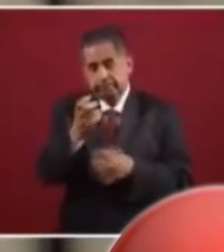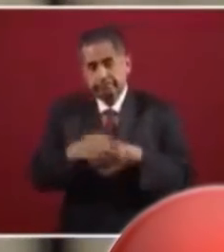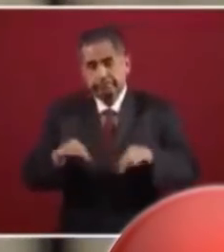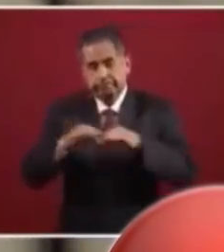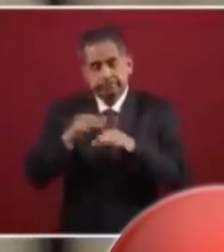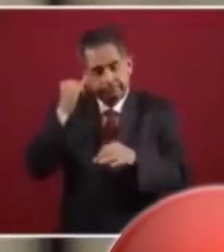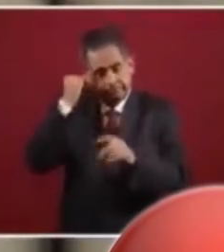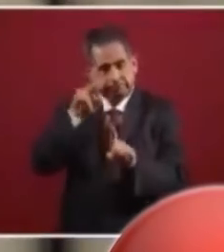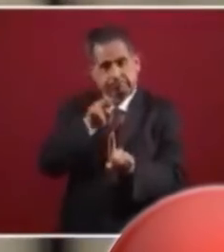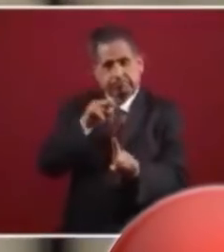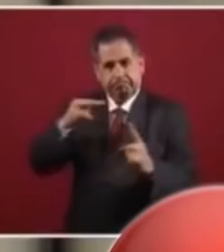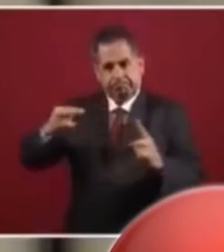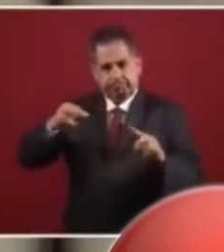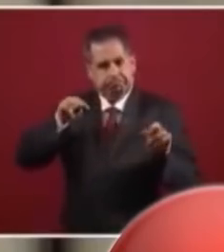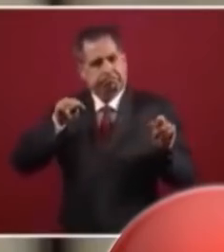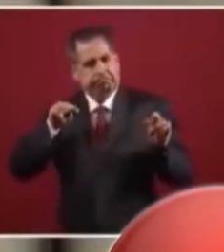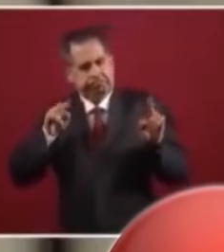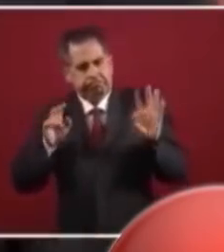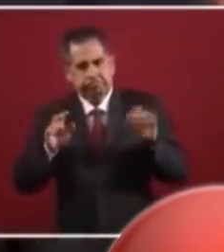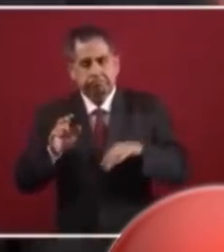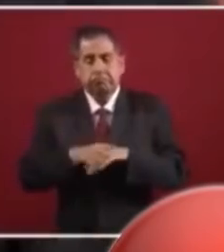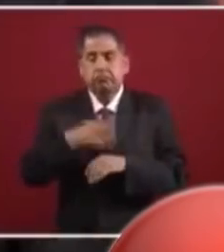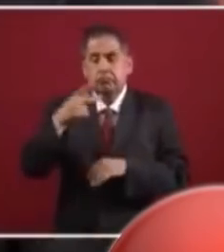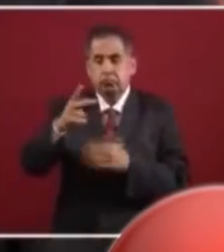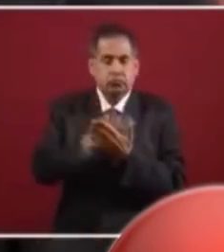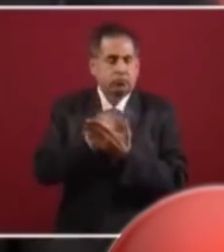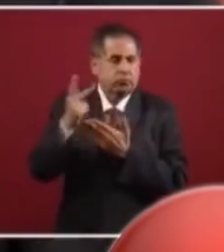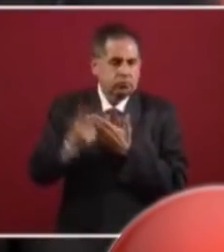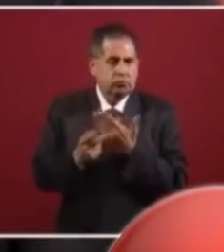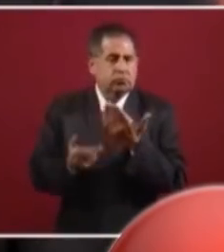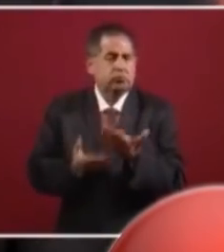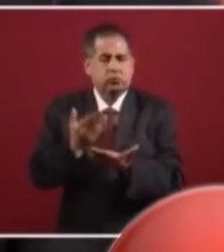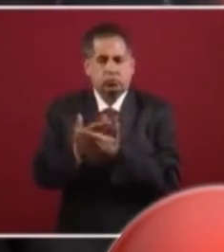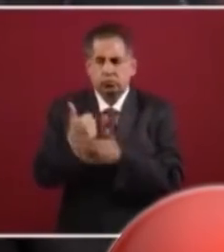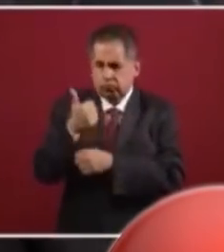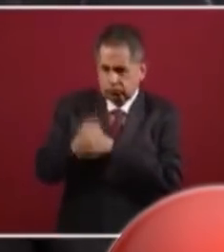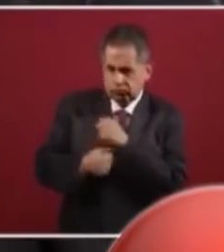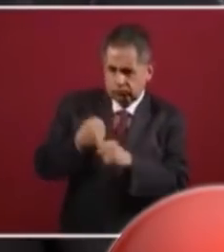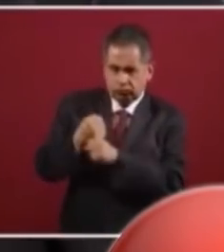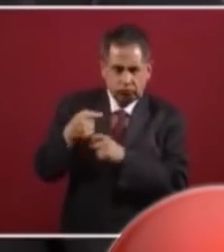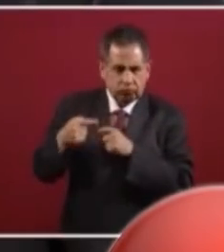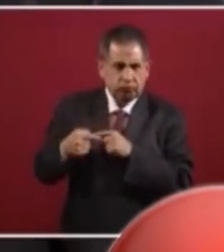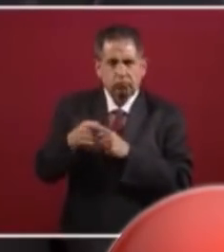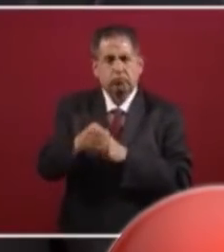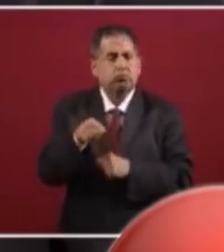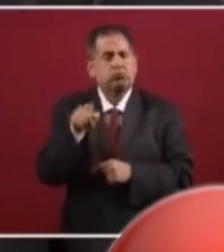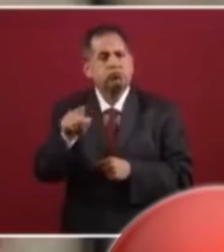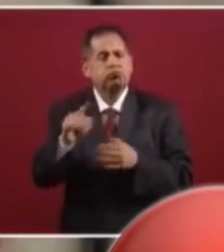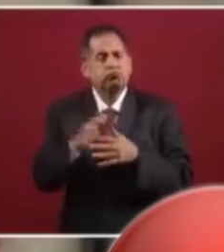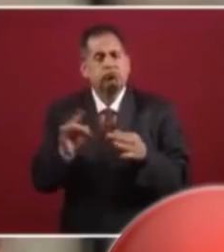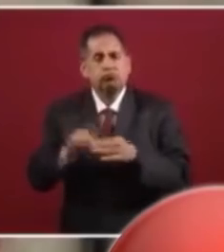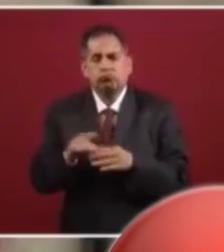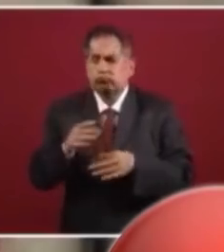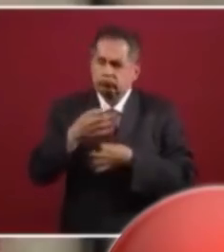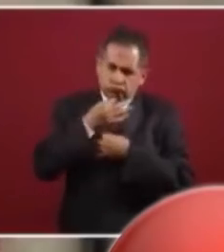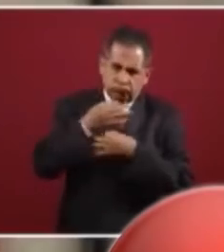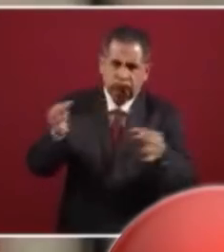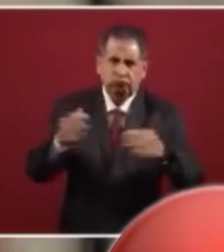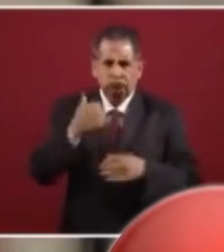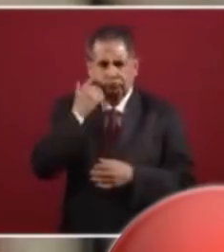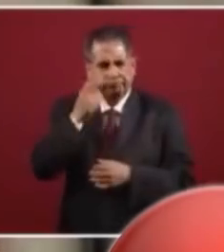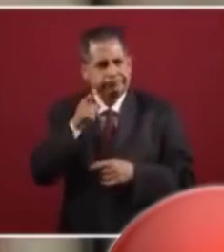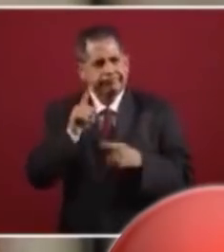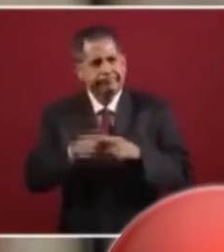lo pongo en perspectiva porque dentro de su programa sexenal y usted ha manifestado que quiere